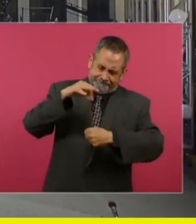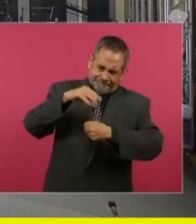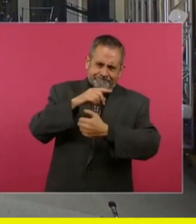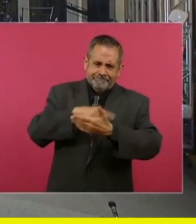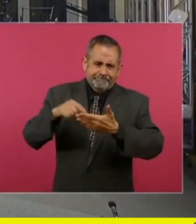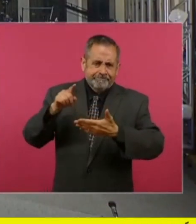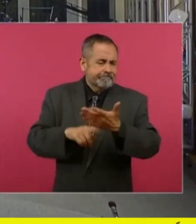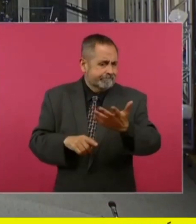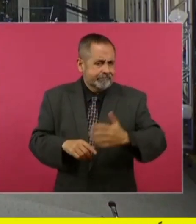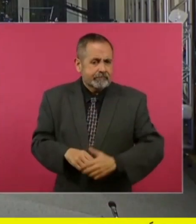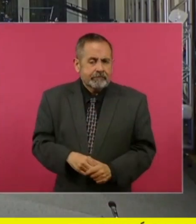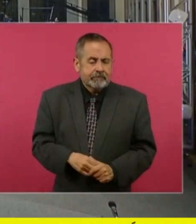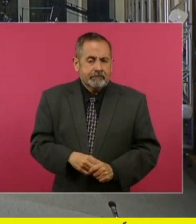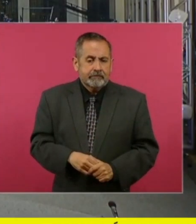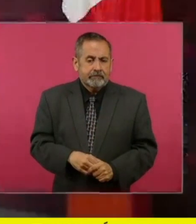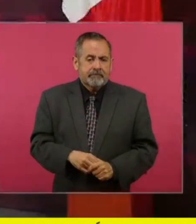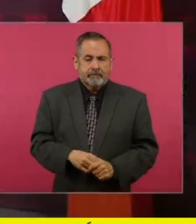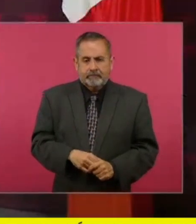que